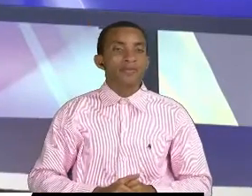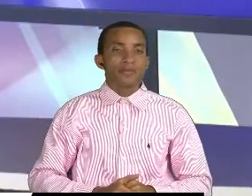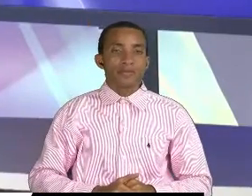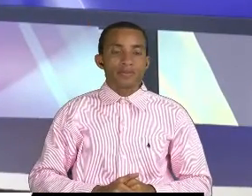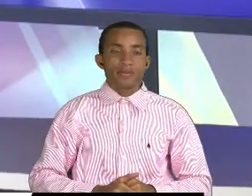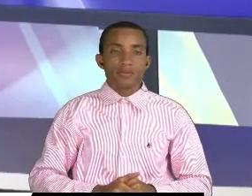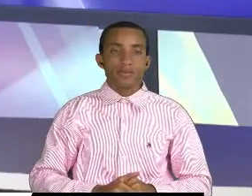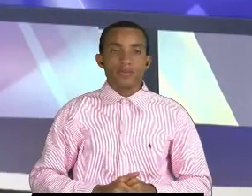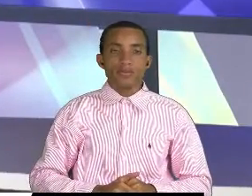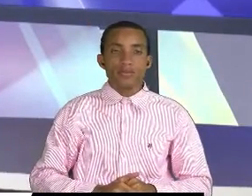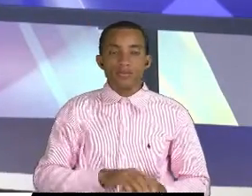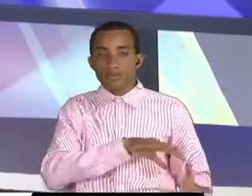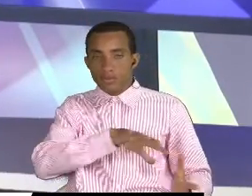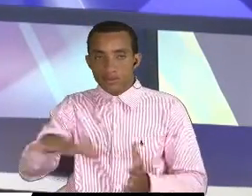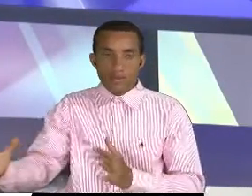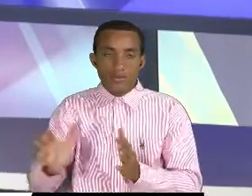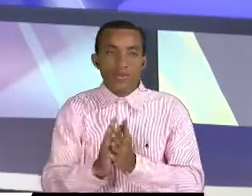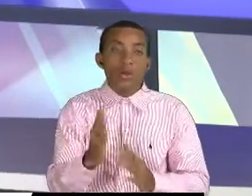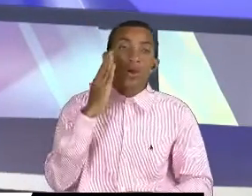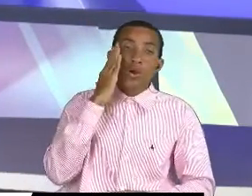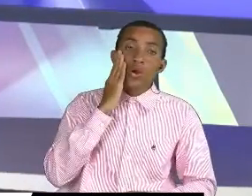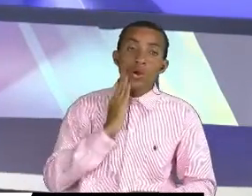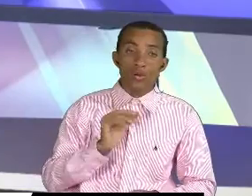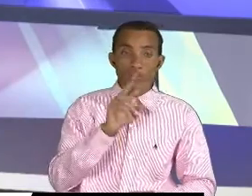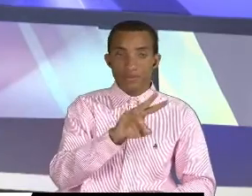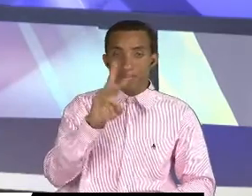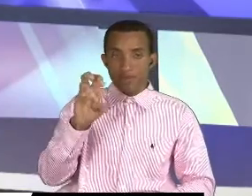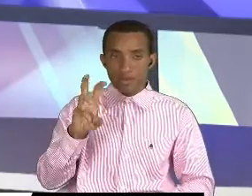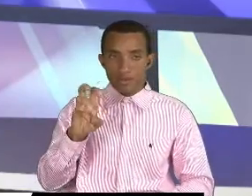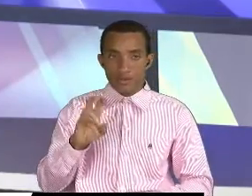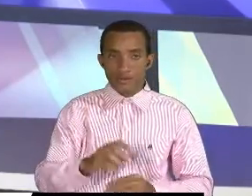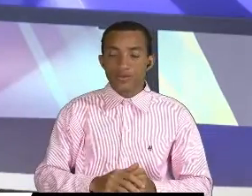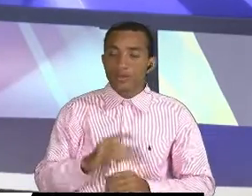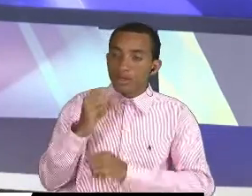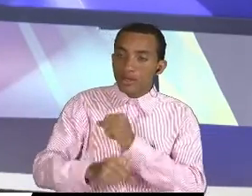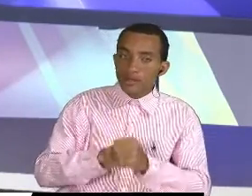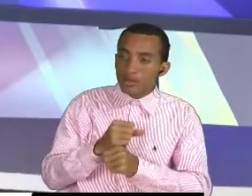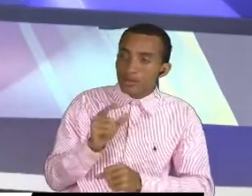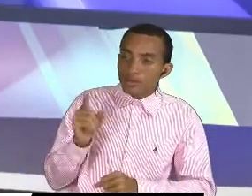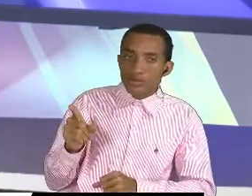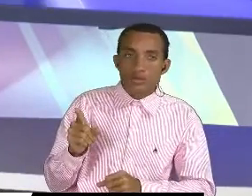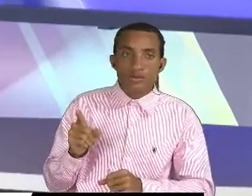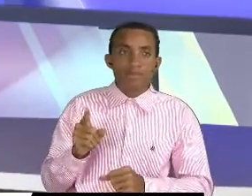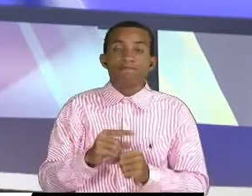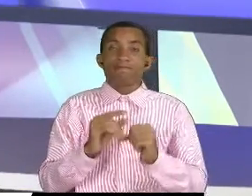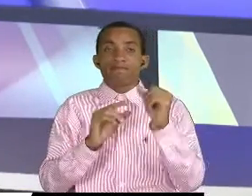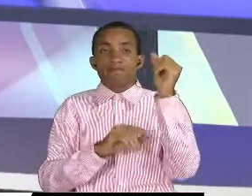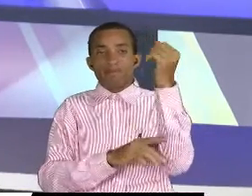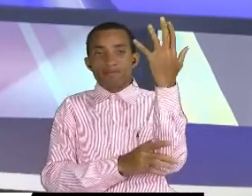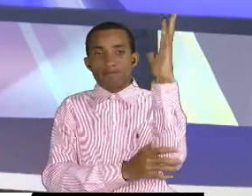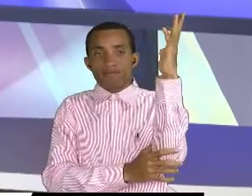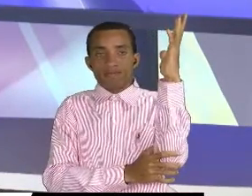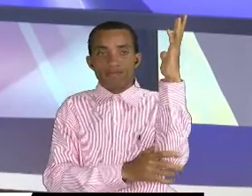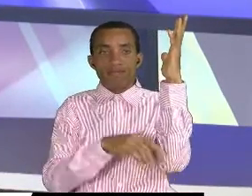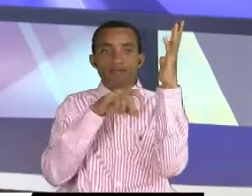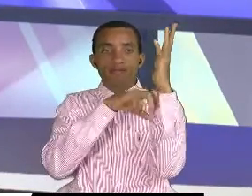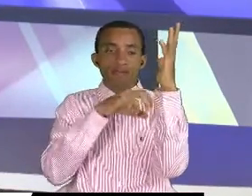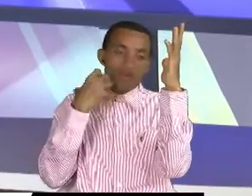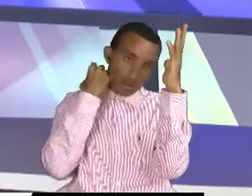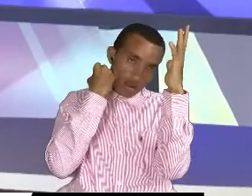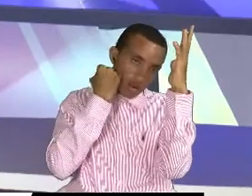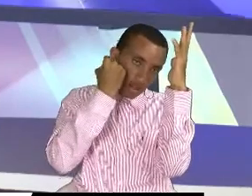Un joven de 28 años de edad, identificado como Brian Restrepo, fue encontrado colgado de un árbol en cercanías al barrio Cuatro Muros.